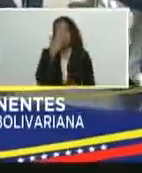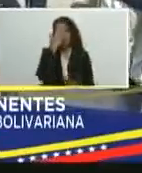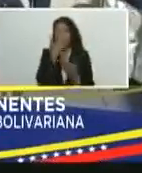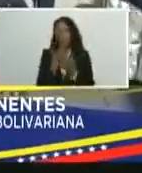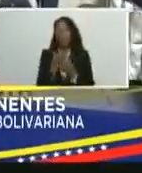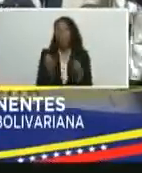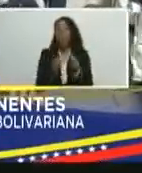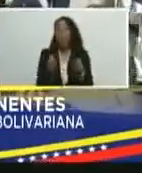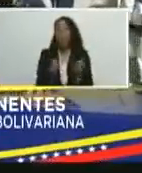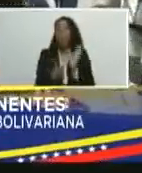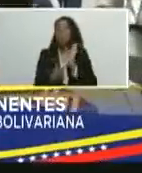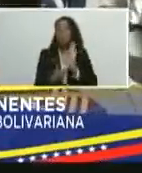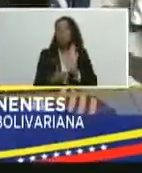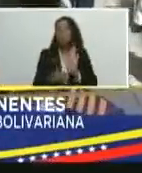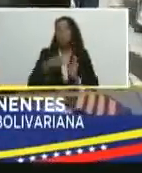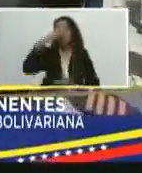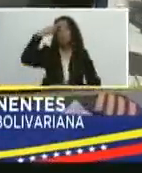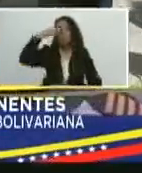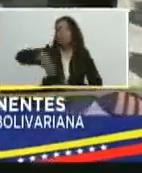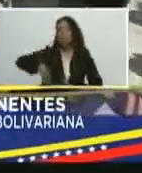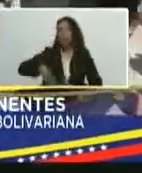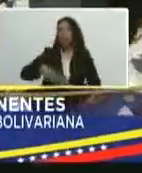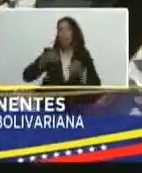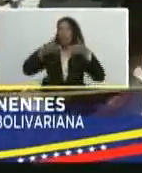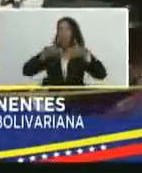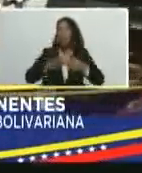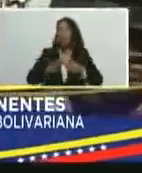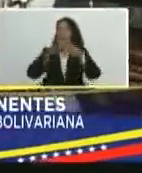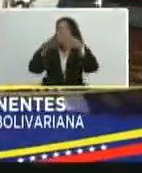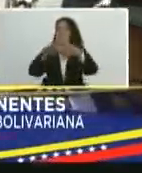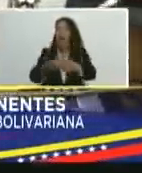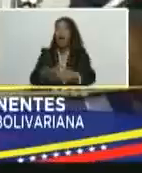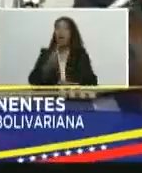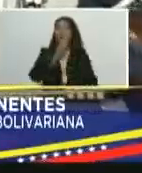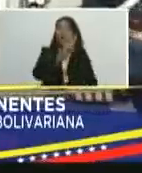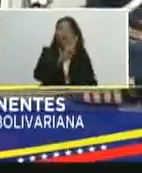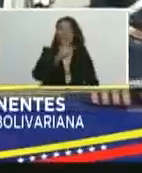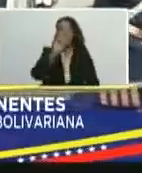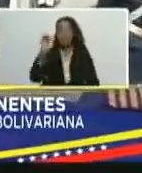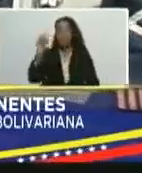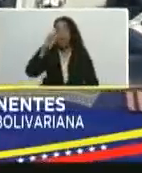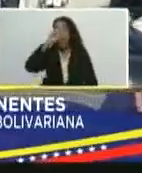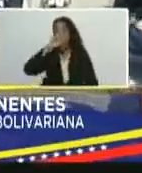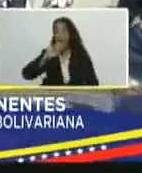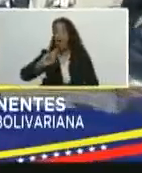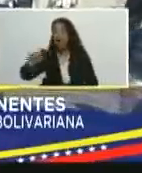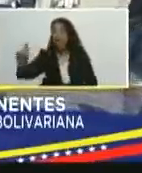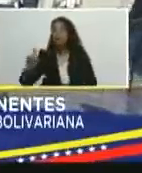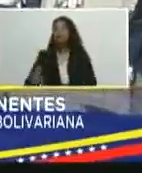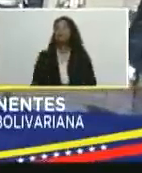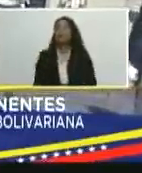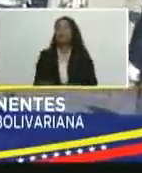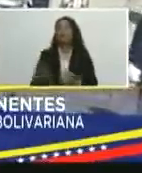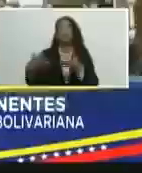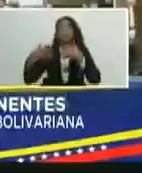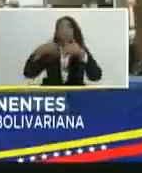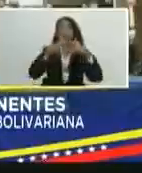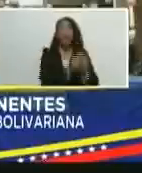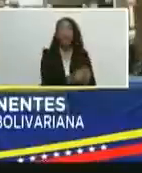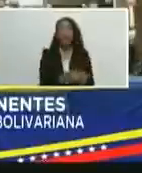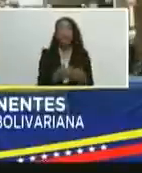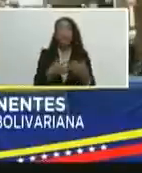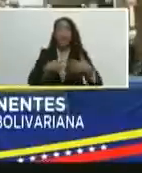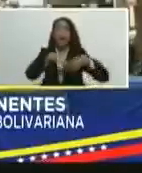cómo nuestros soldados del mar hace 200 años trituraron a